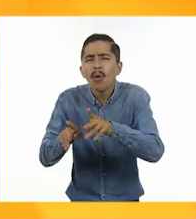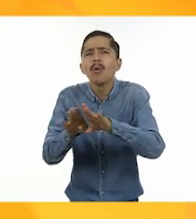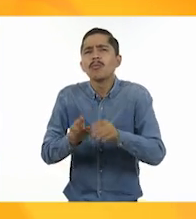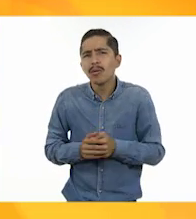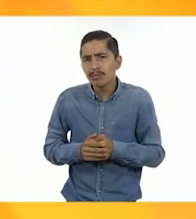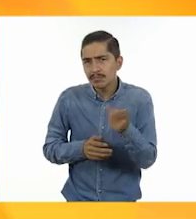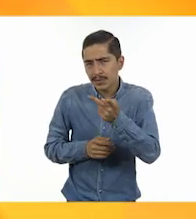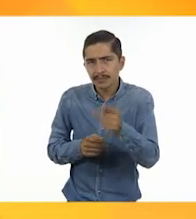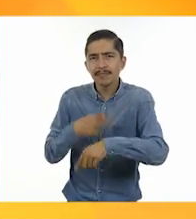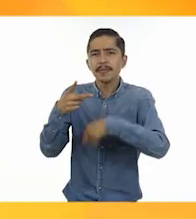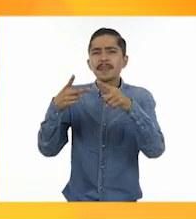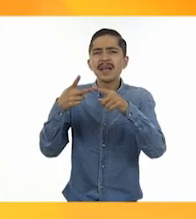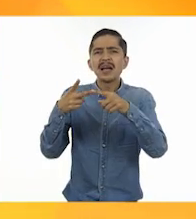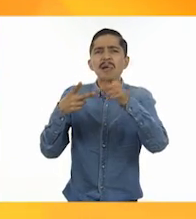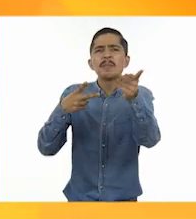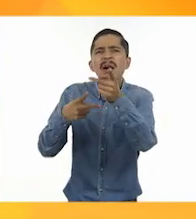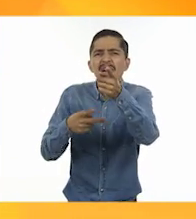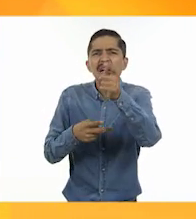¿Qué les cantan?